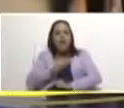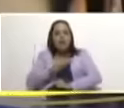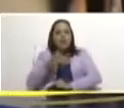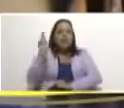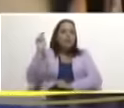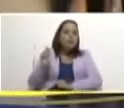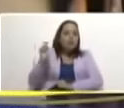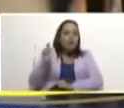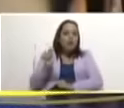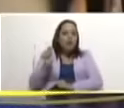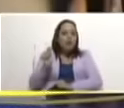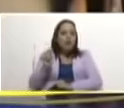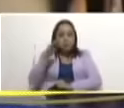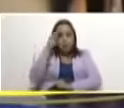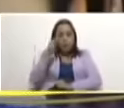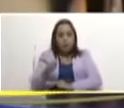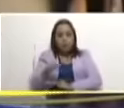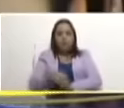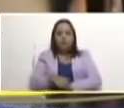diputadas, oficiales,